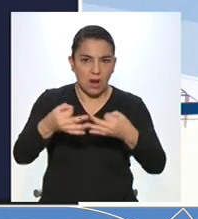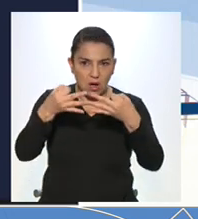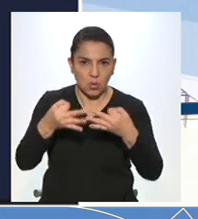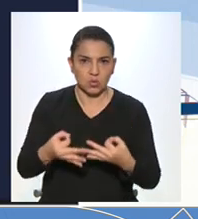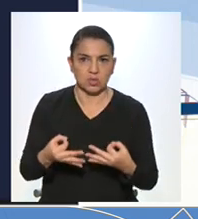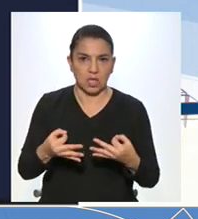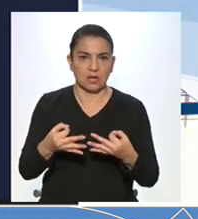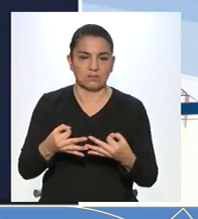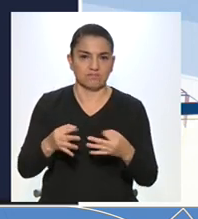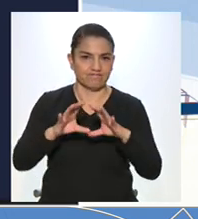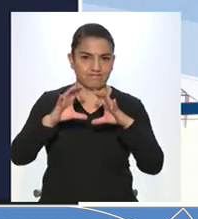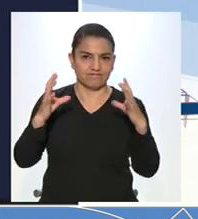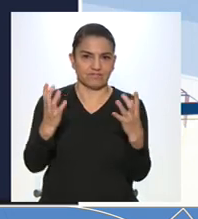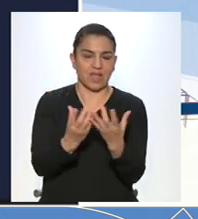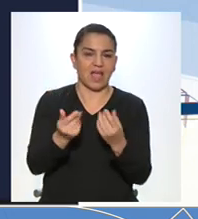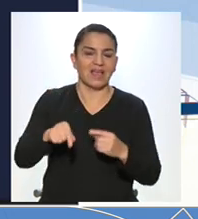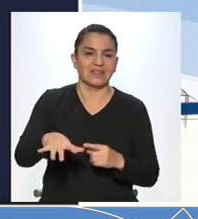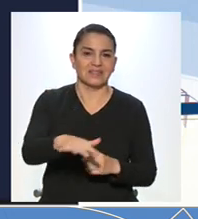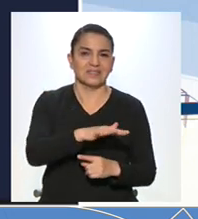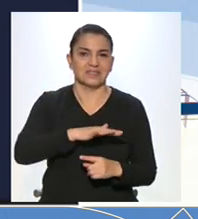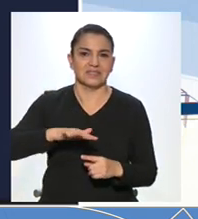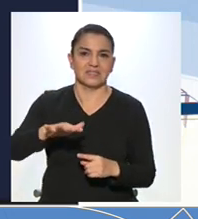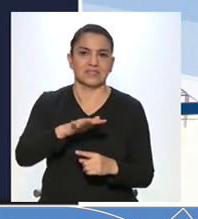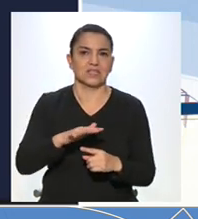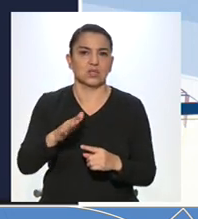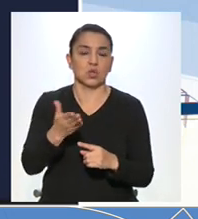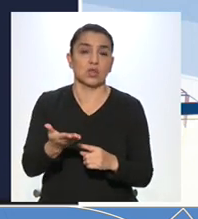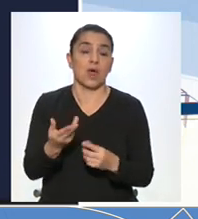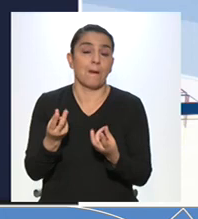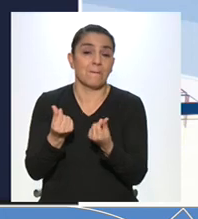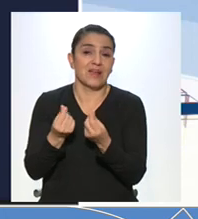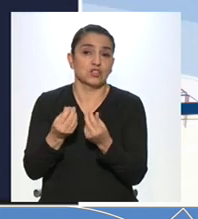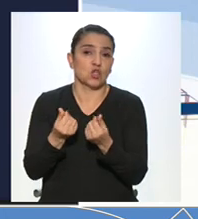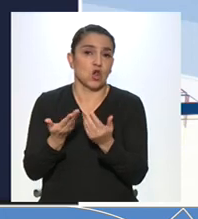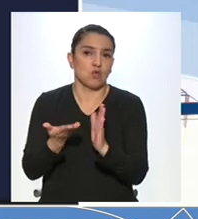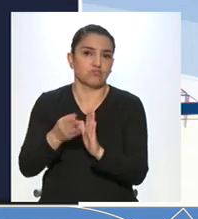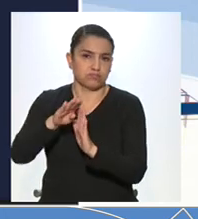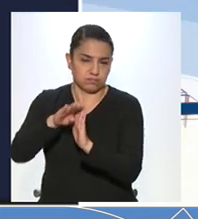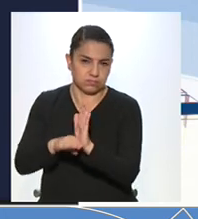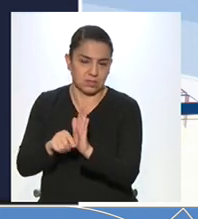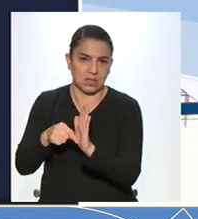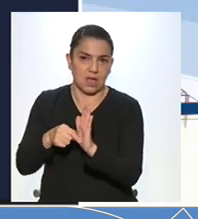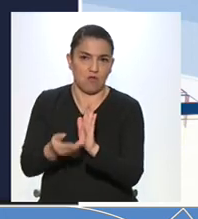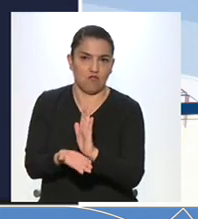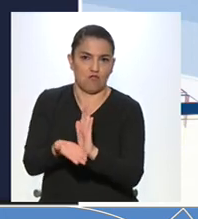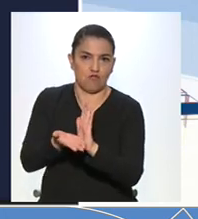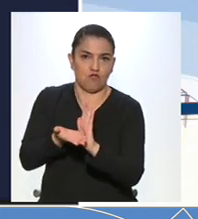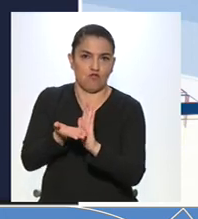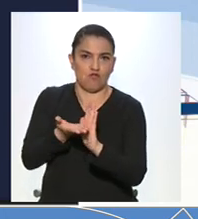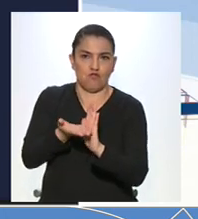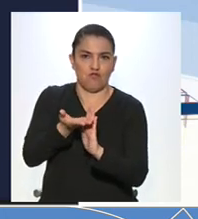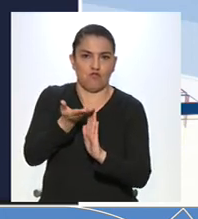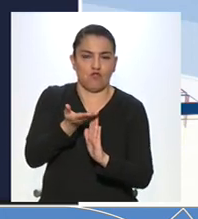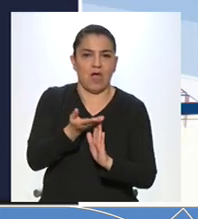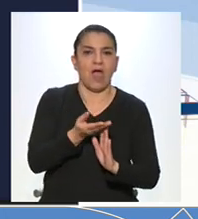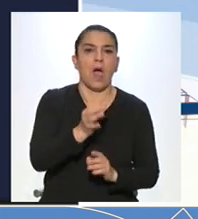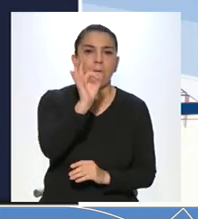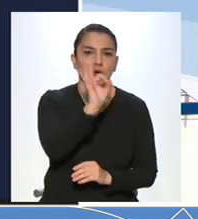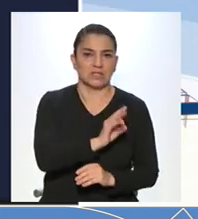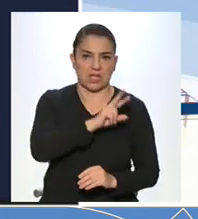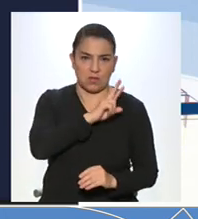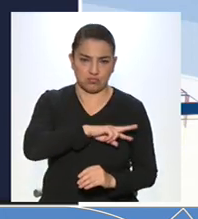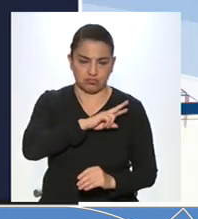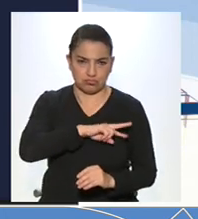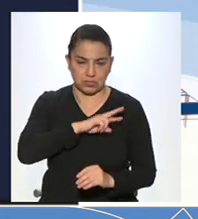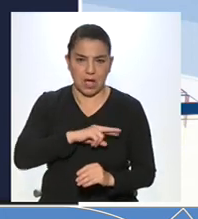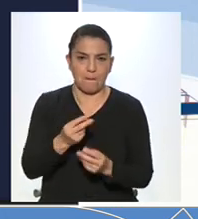macro. En esa situación, las mayores presiones inflacionarias llevarían a la necesidad de realizar un aumento más acelerado de la tasa de política monetaria. Tenemos entonces